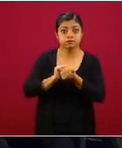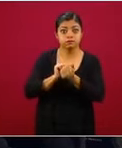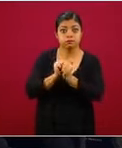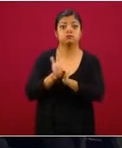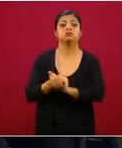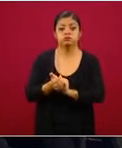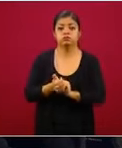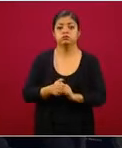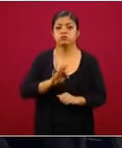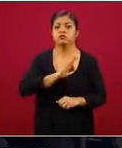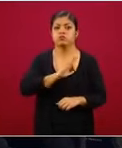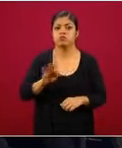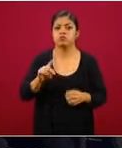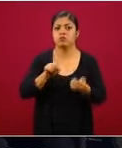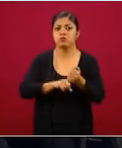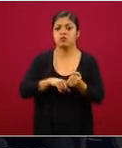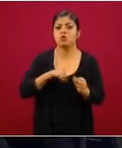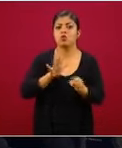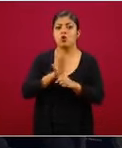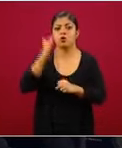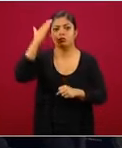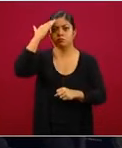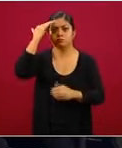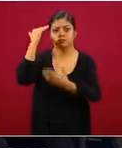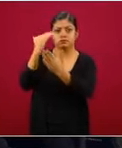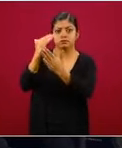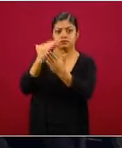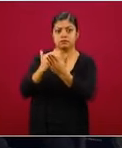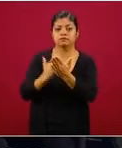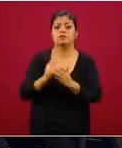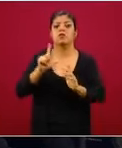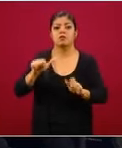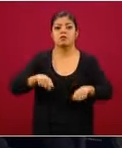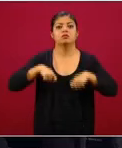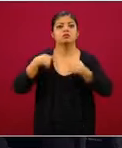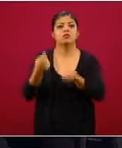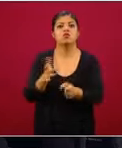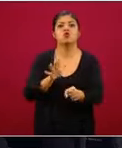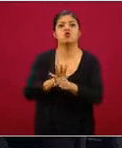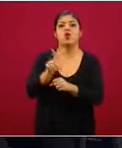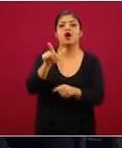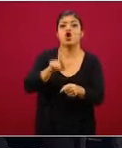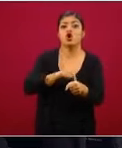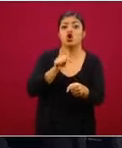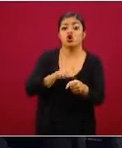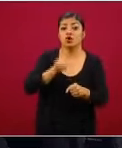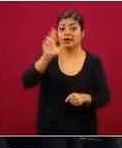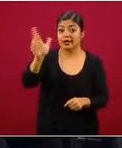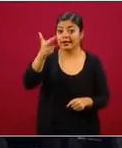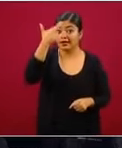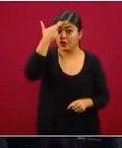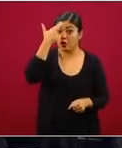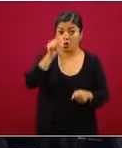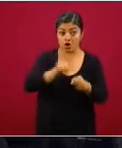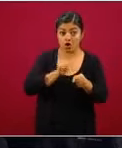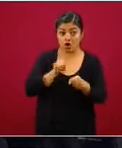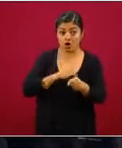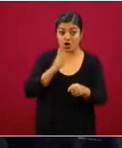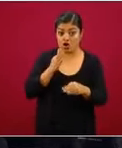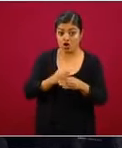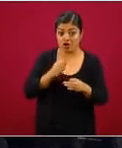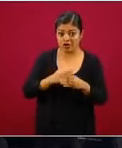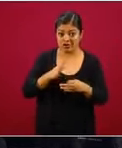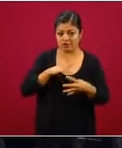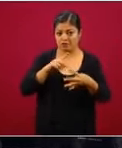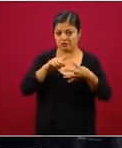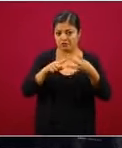cómo ponderen entre ellos, entonces se dará el color correspondiente, recordando que además el color en el que se encuentren de estos